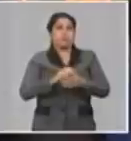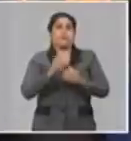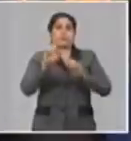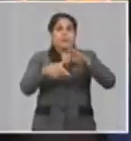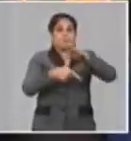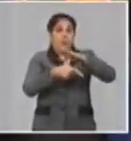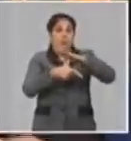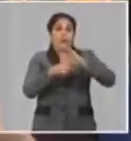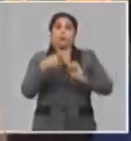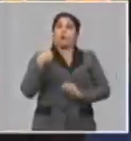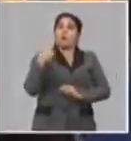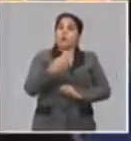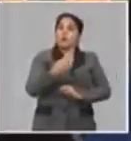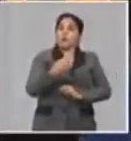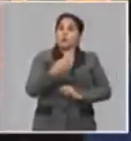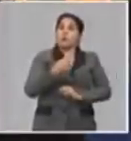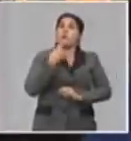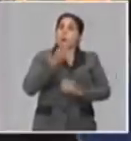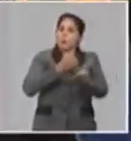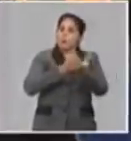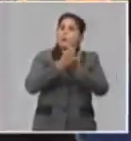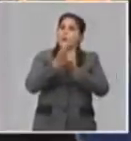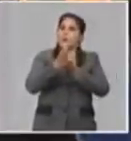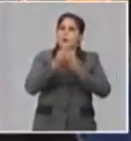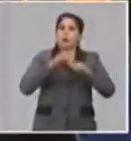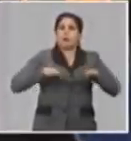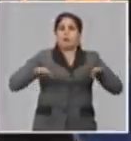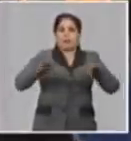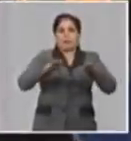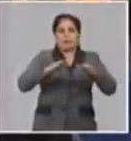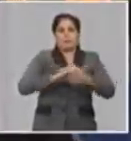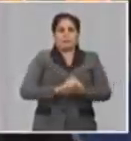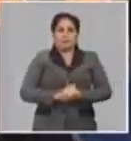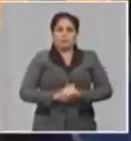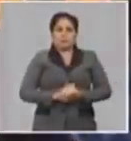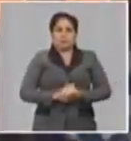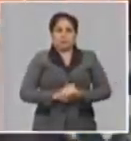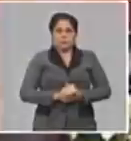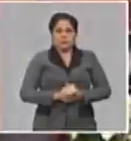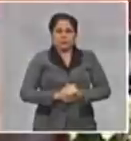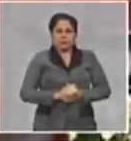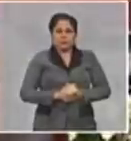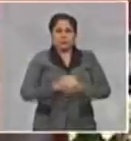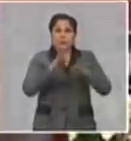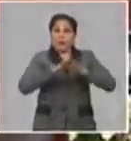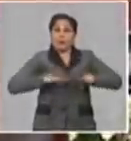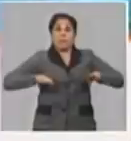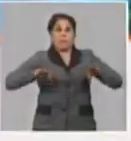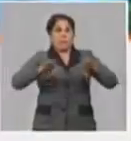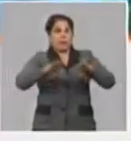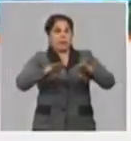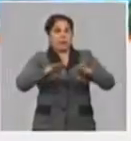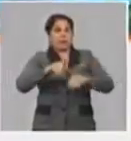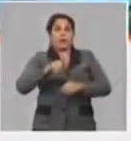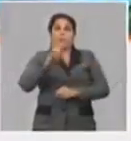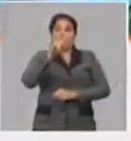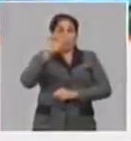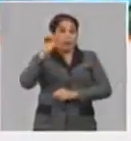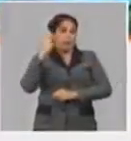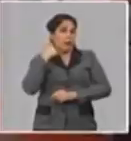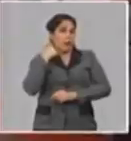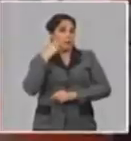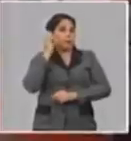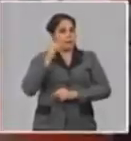y nosotros pues seguir con ustedes acá en la mesa redonda. Mesa Redonda, 20